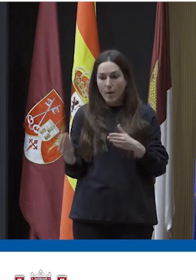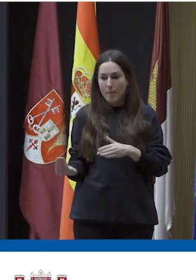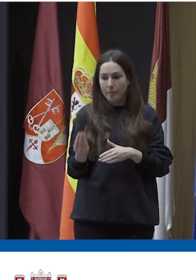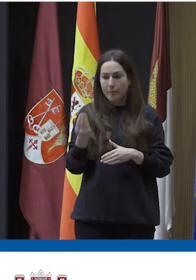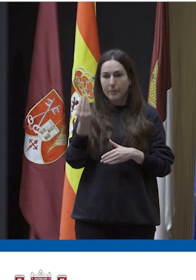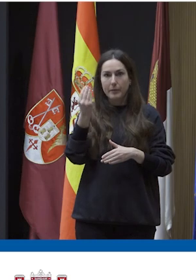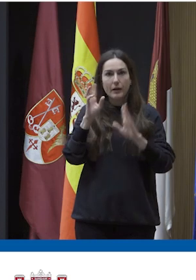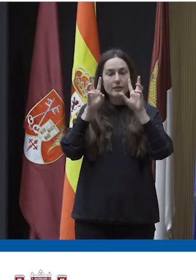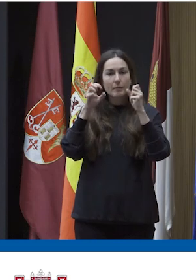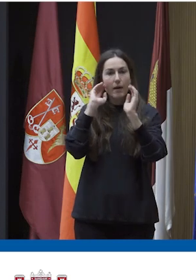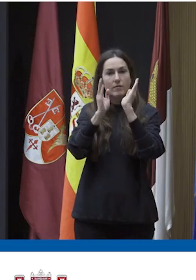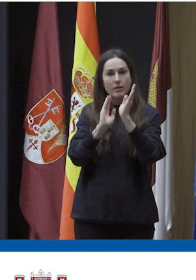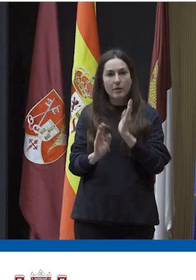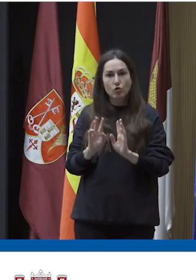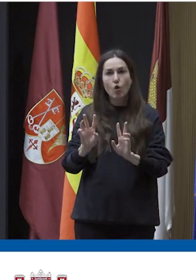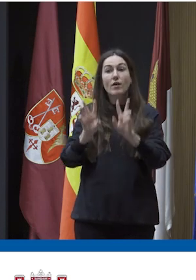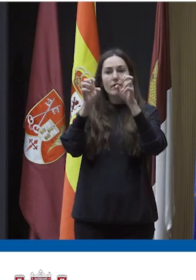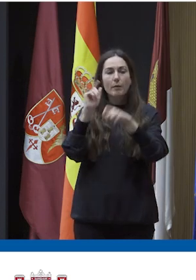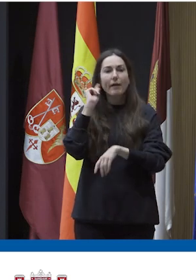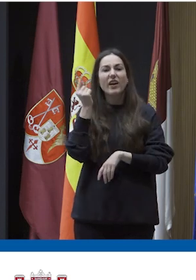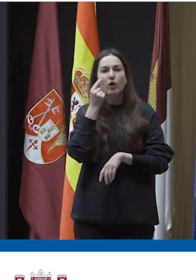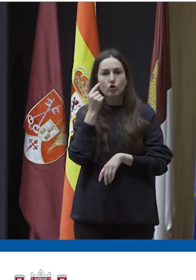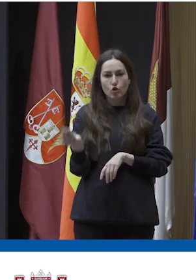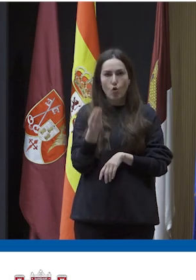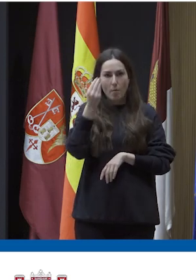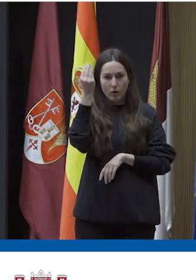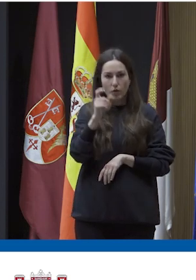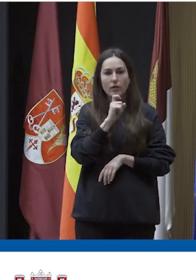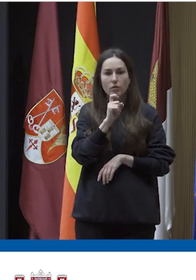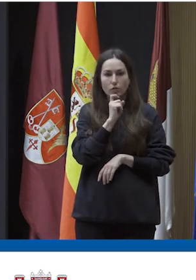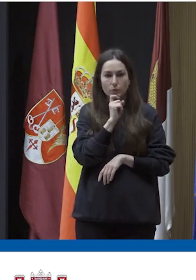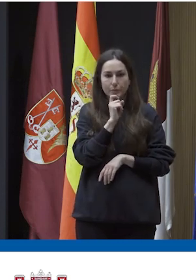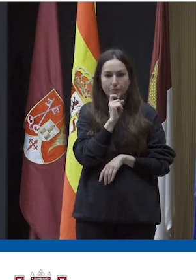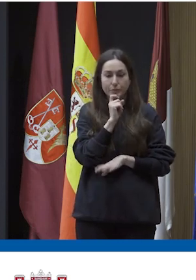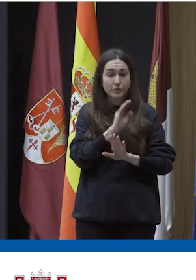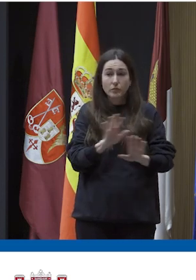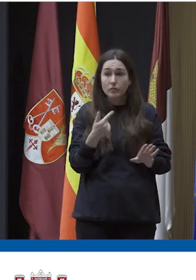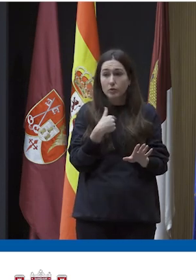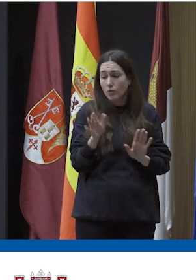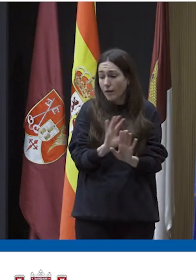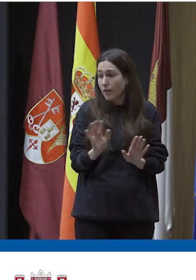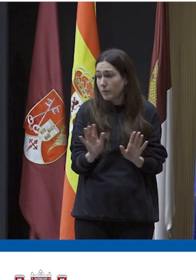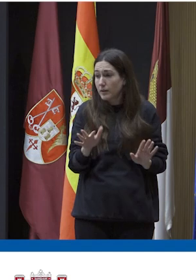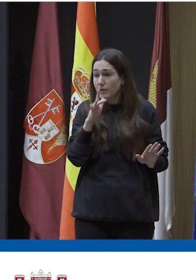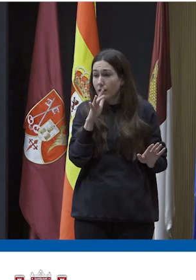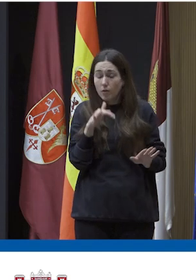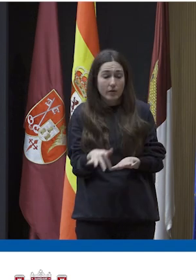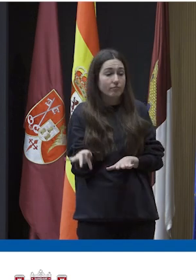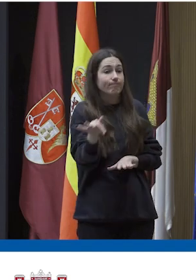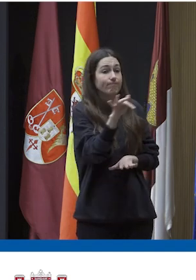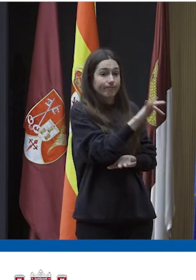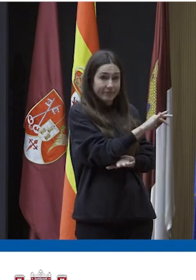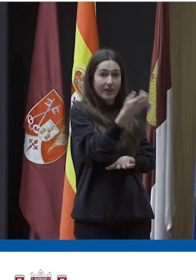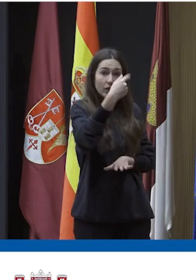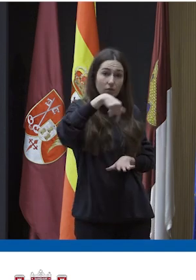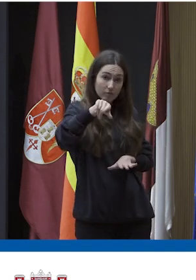tratamiento y su diagnóstico, entre otras muchas cosas. Así que por mi parte nada más, y ahora ya sí que vamos a escuchar